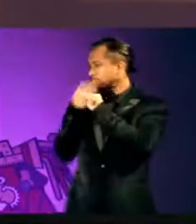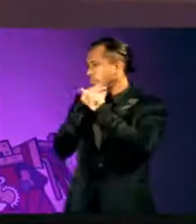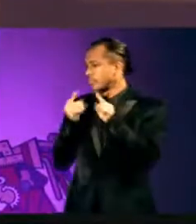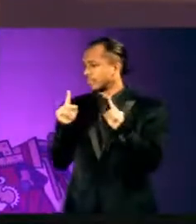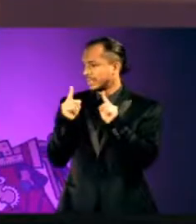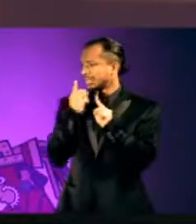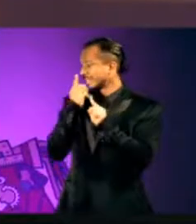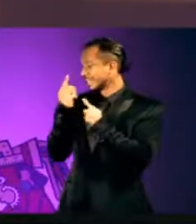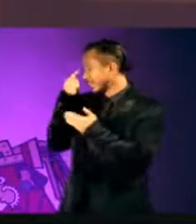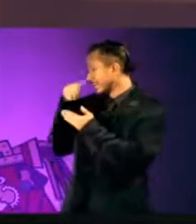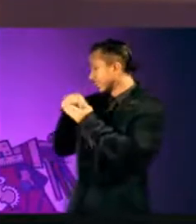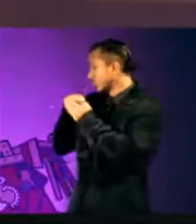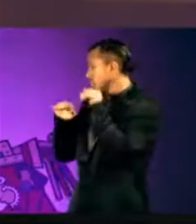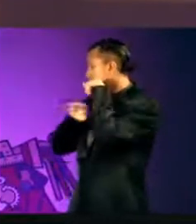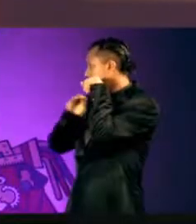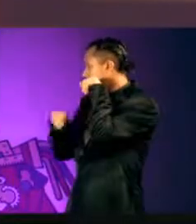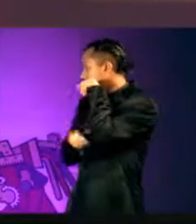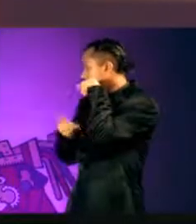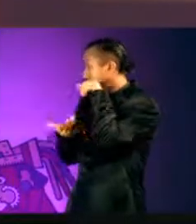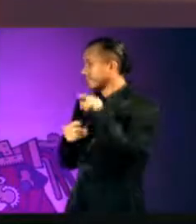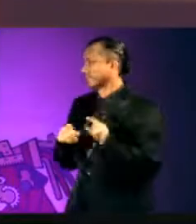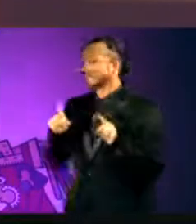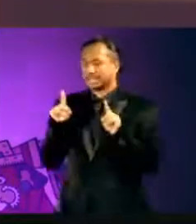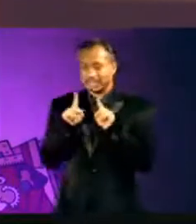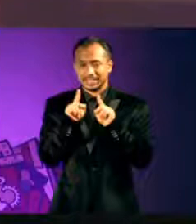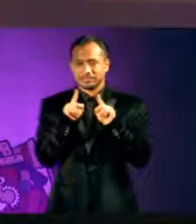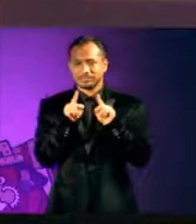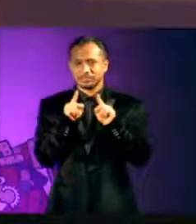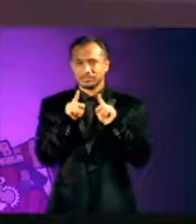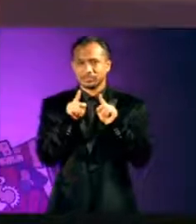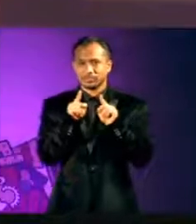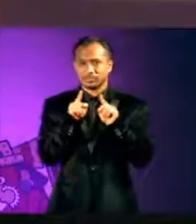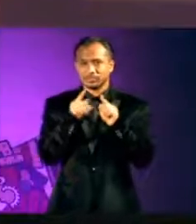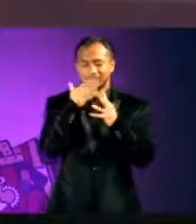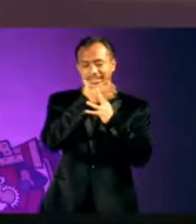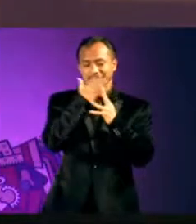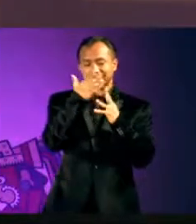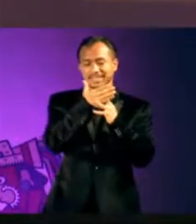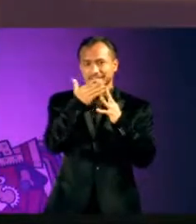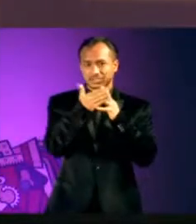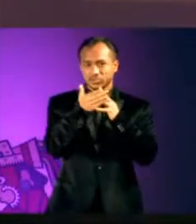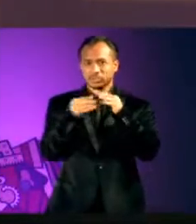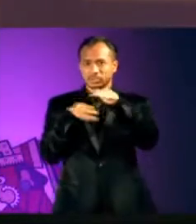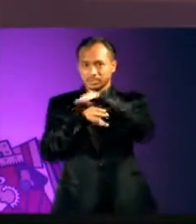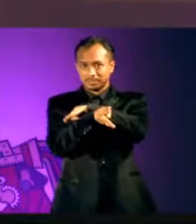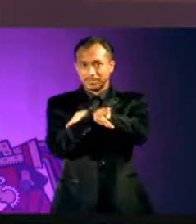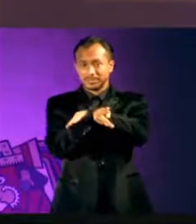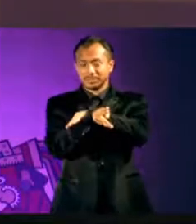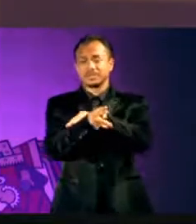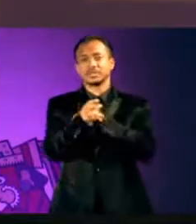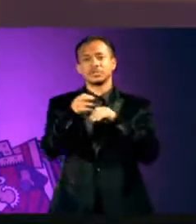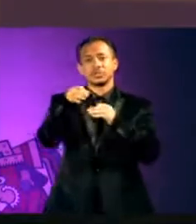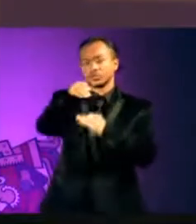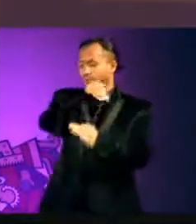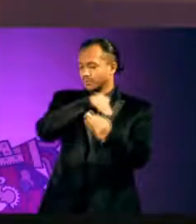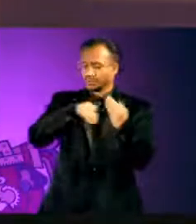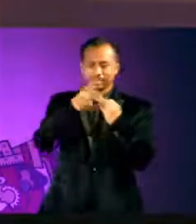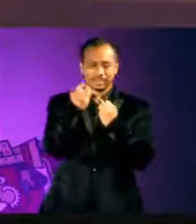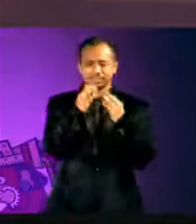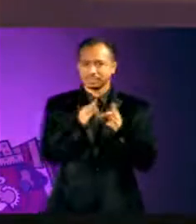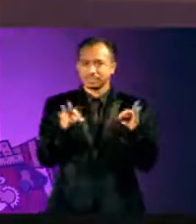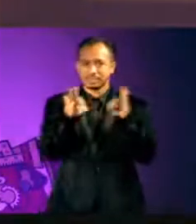elefantes en una estación de tren perdida todo lo que importa en ese cuento es lo que él piensa no